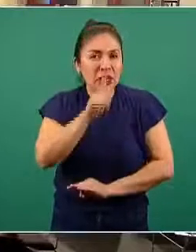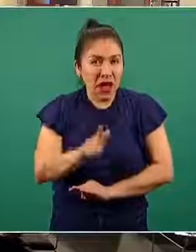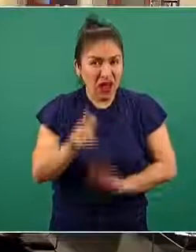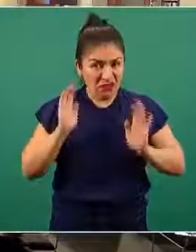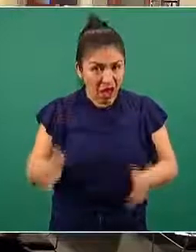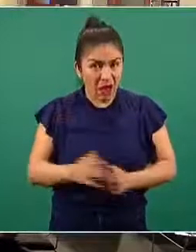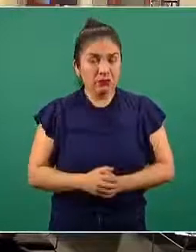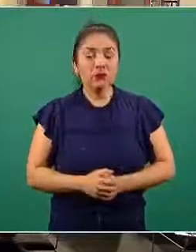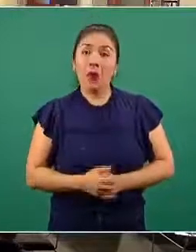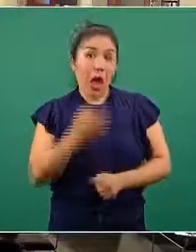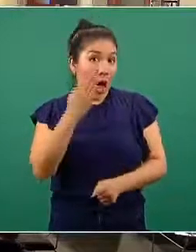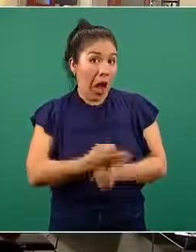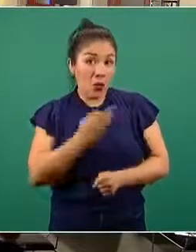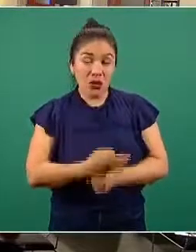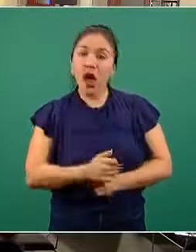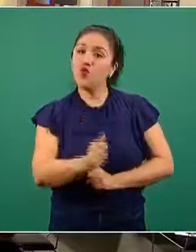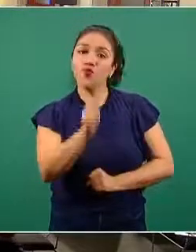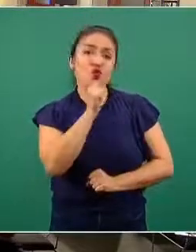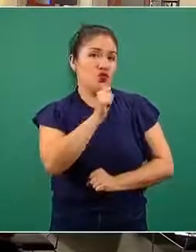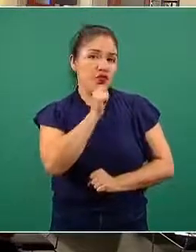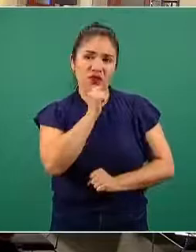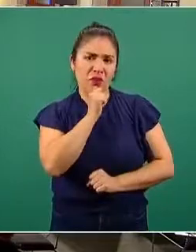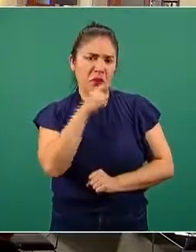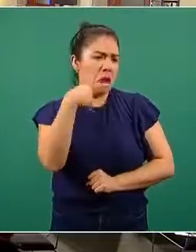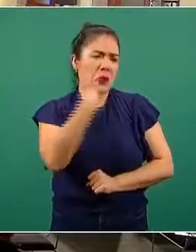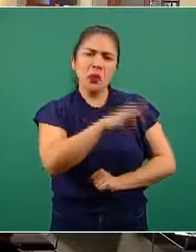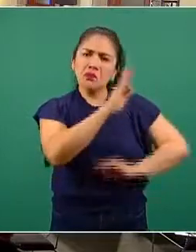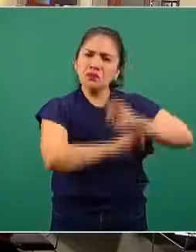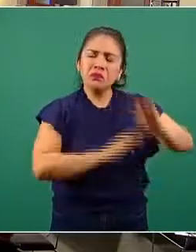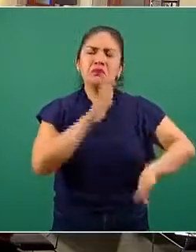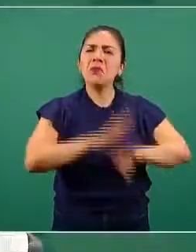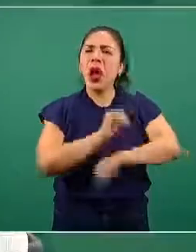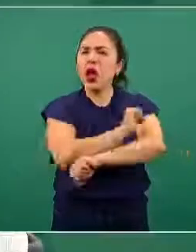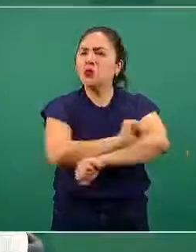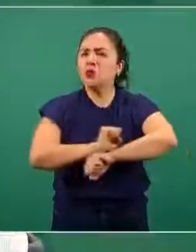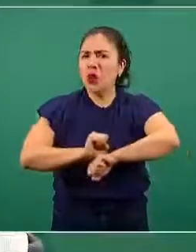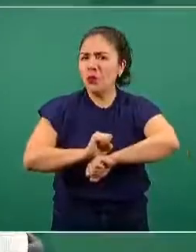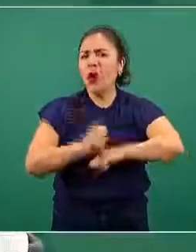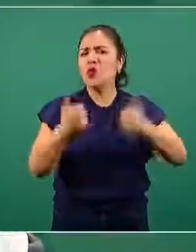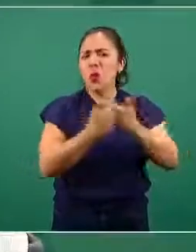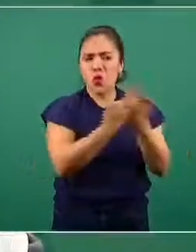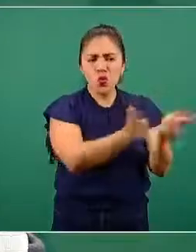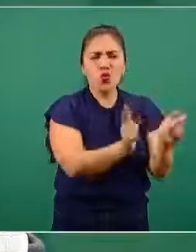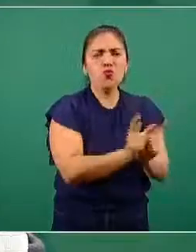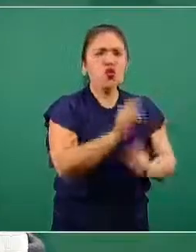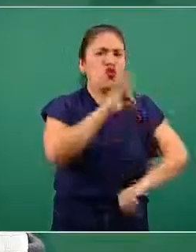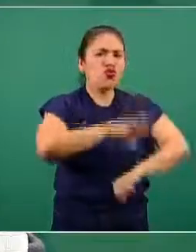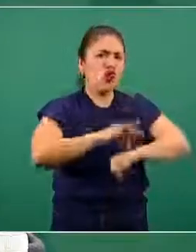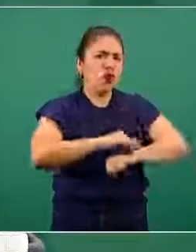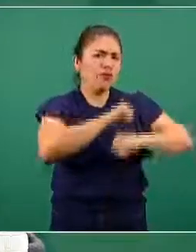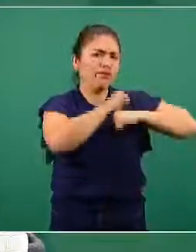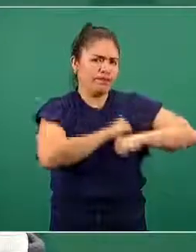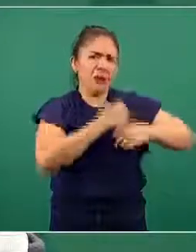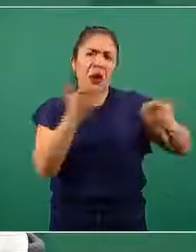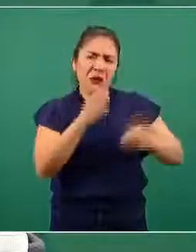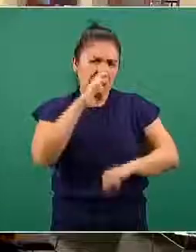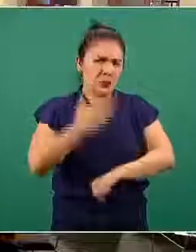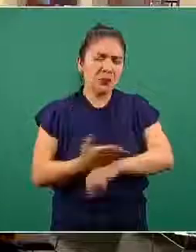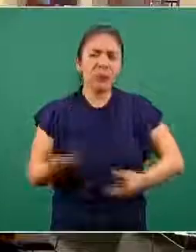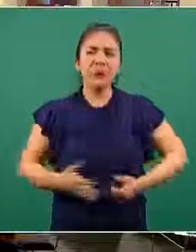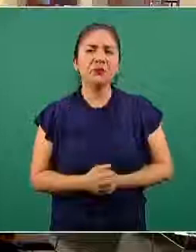No hasta la fecha, ha sido un tratamiento muy conservador por parte de su grupo de médicos tratantes. Gracias.